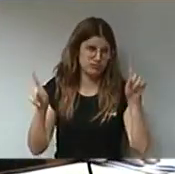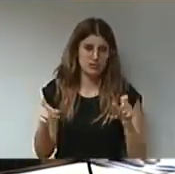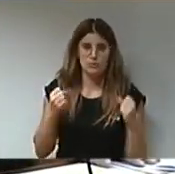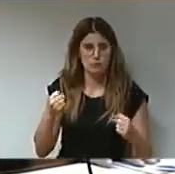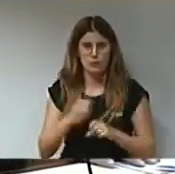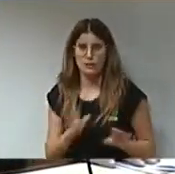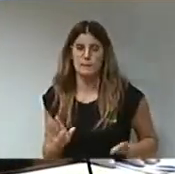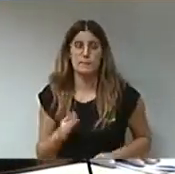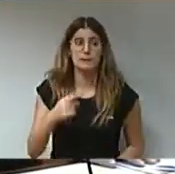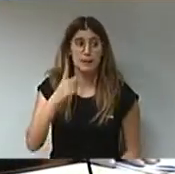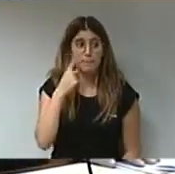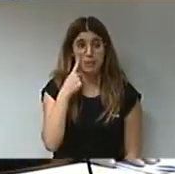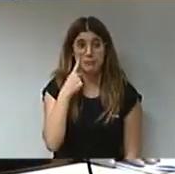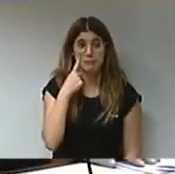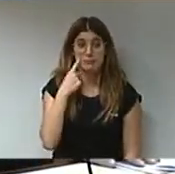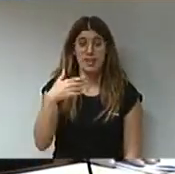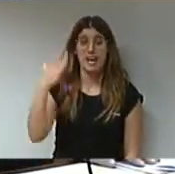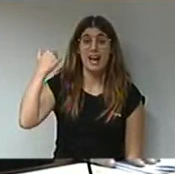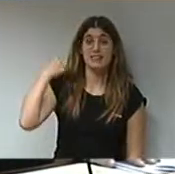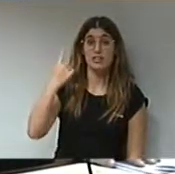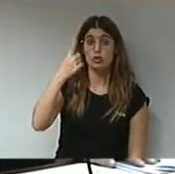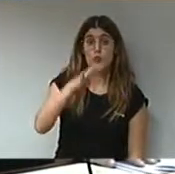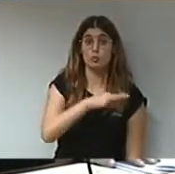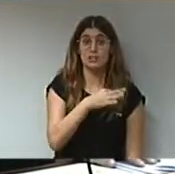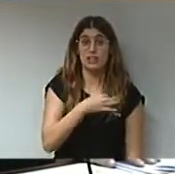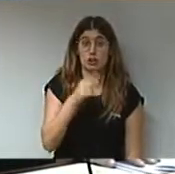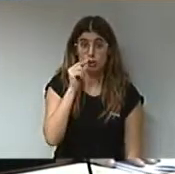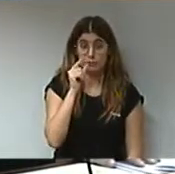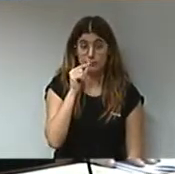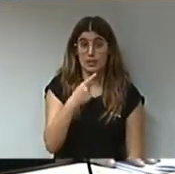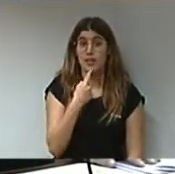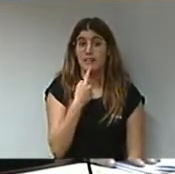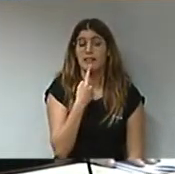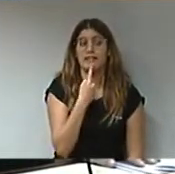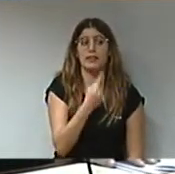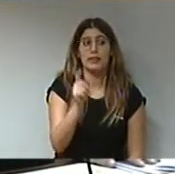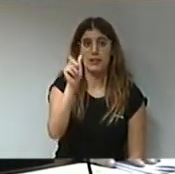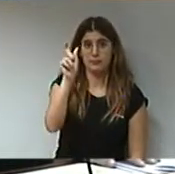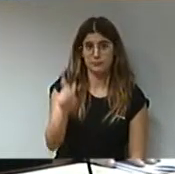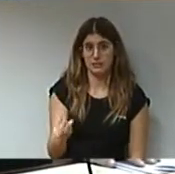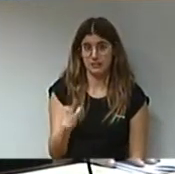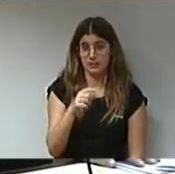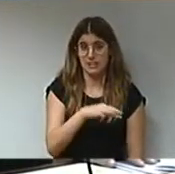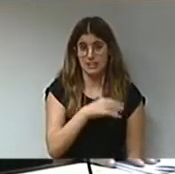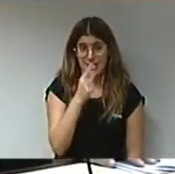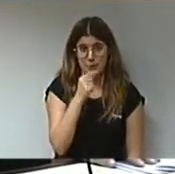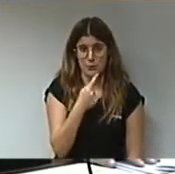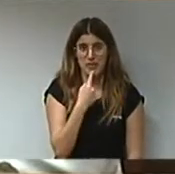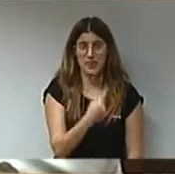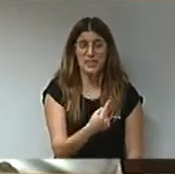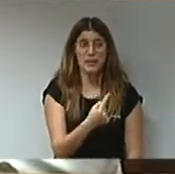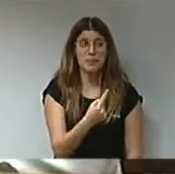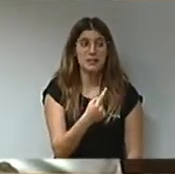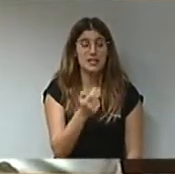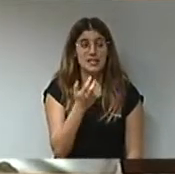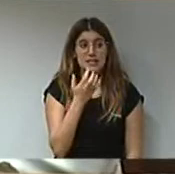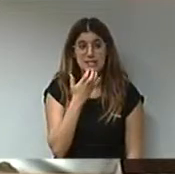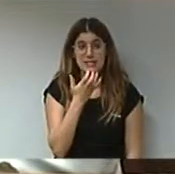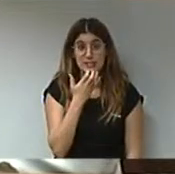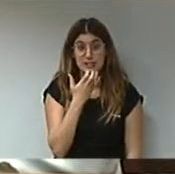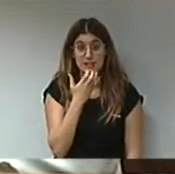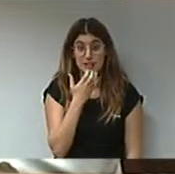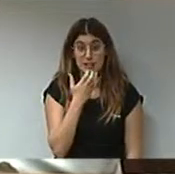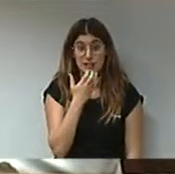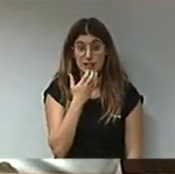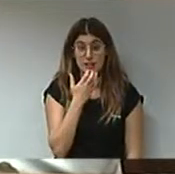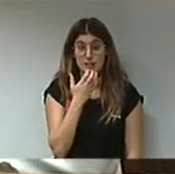pues mire, había un señor que decía que si me miro como soy,